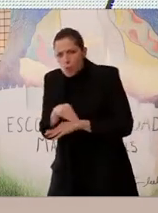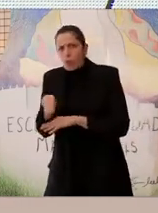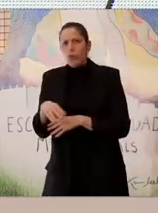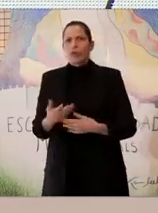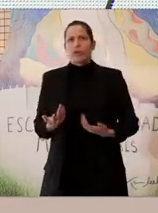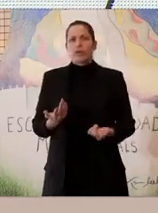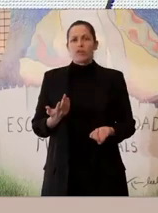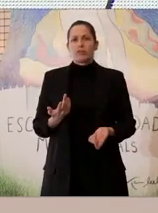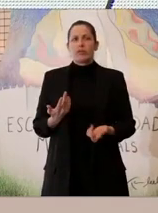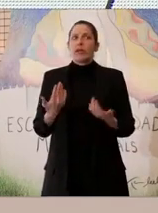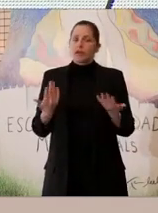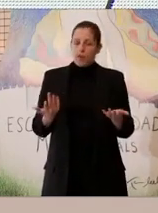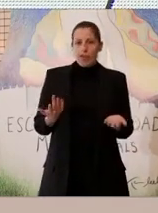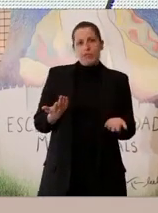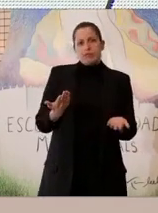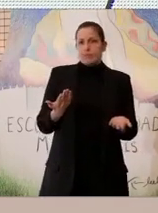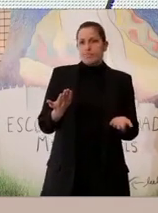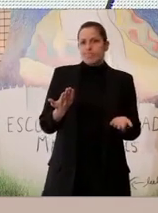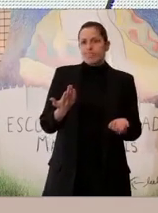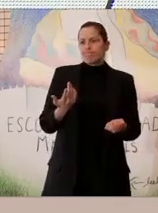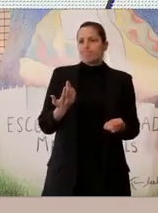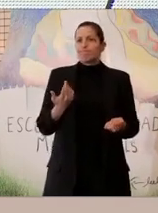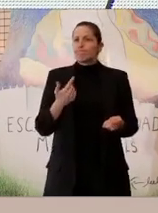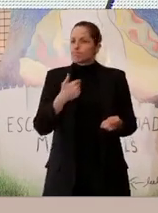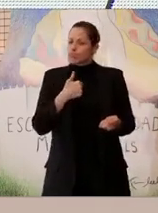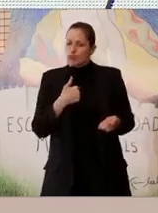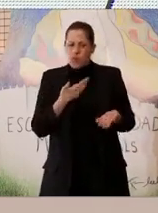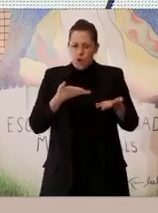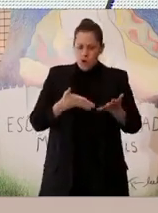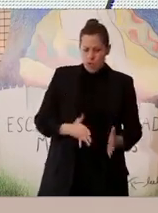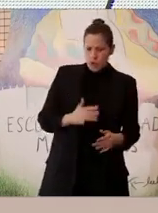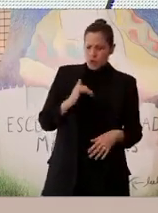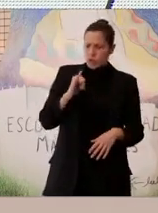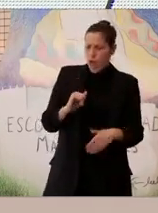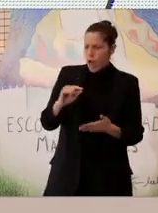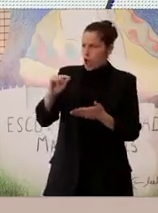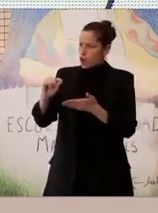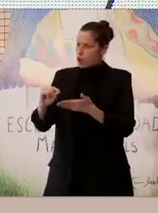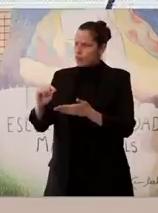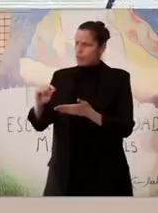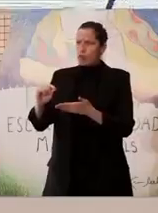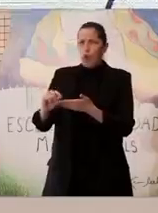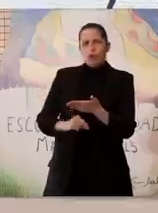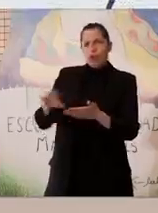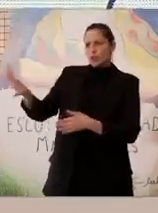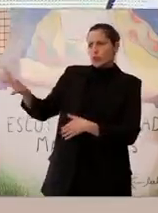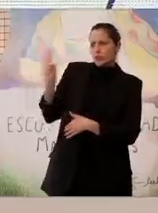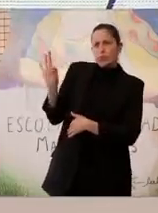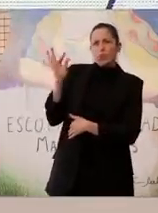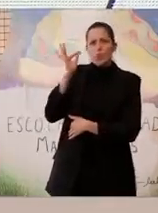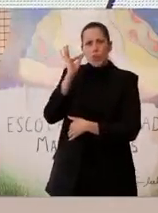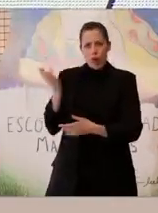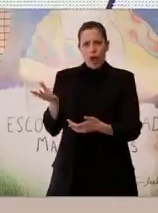en el dilema de decir, bueno, yo tengo hijos, pero voy a contratar a una señora que me los cuide, o voy a dejarlos al cuidado de un